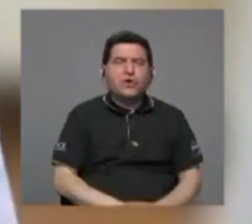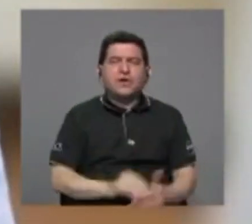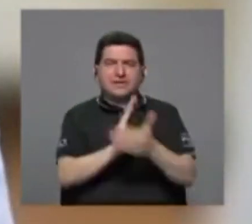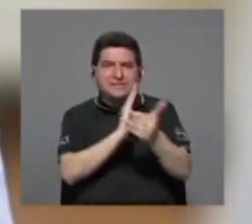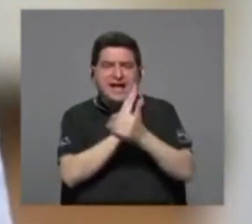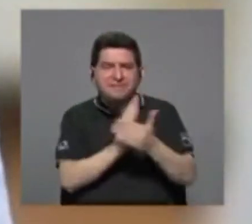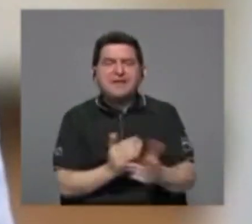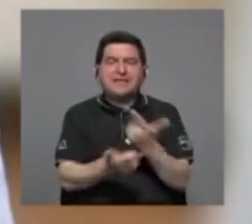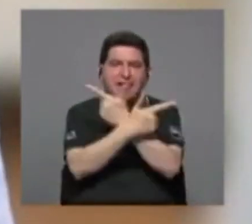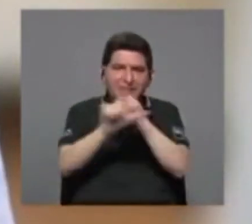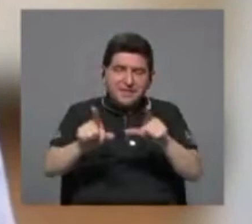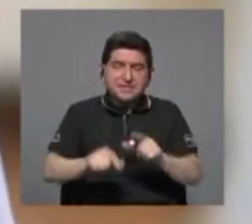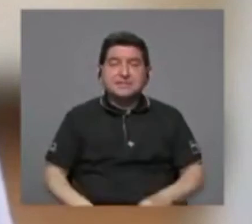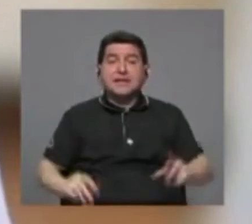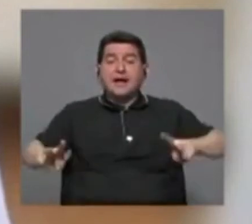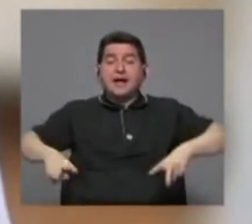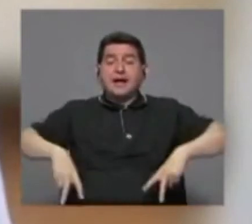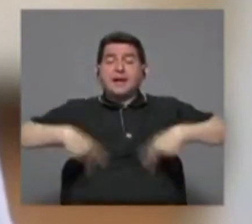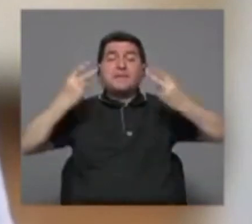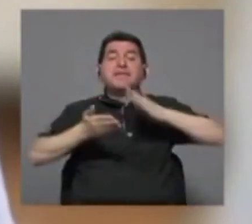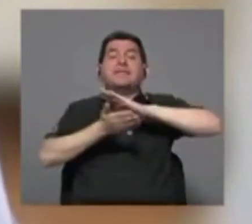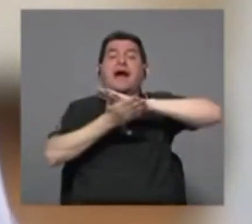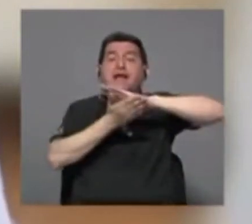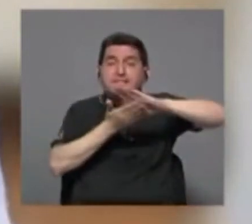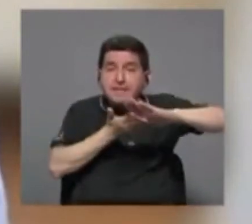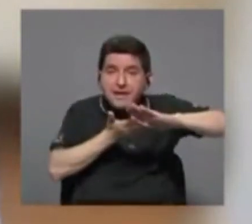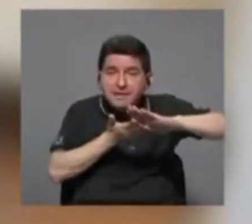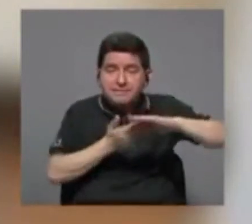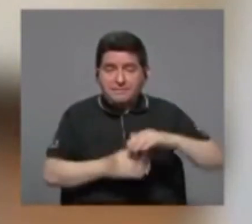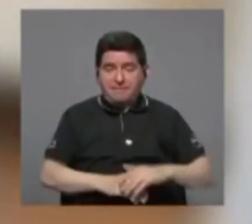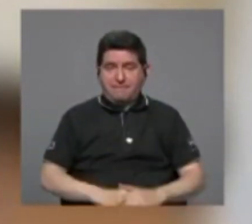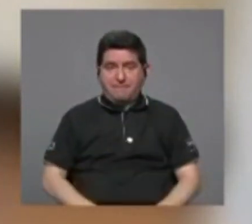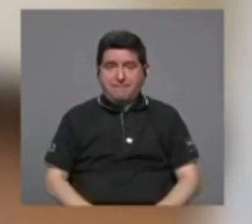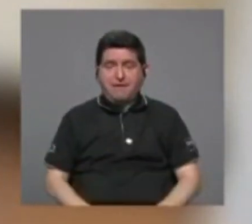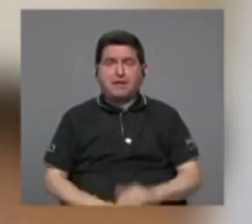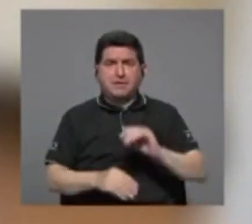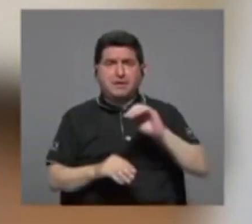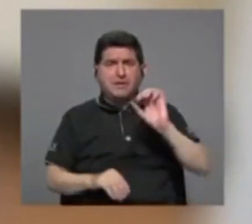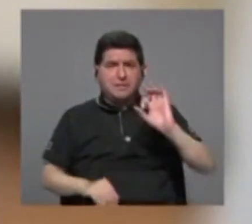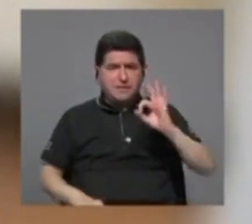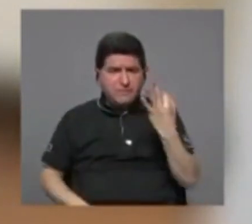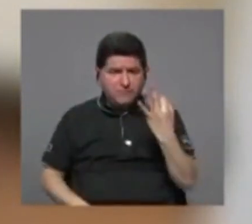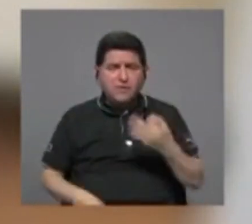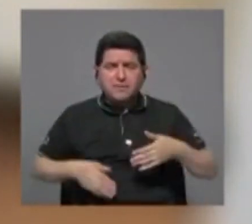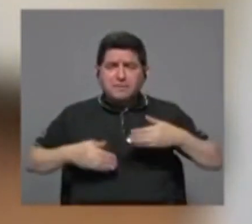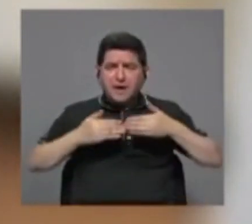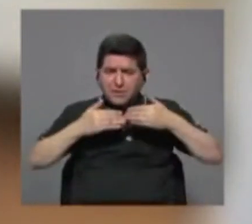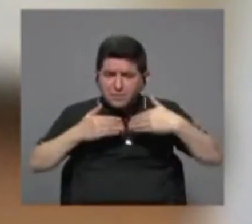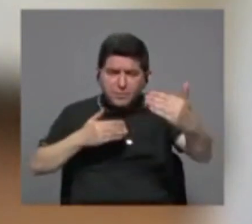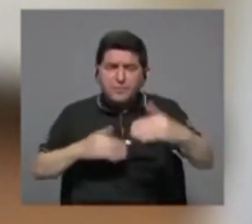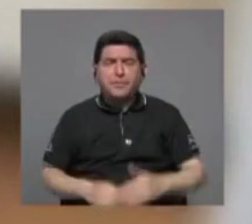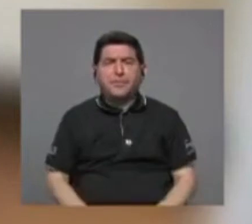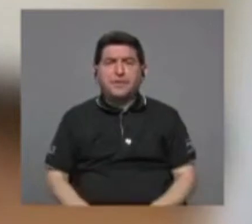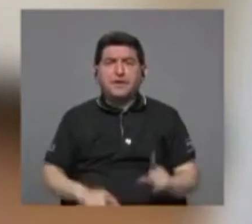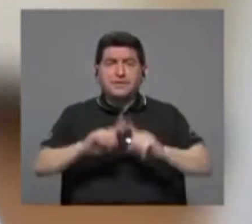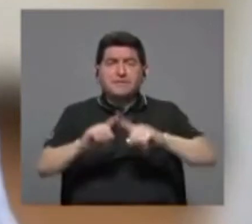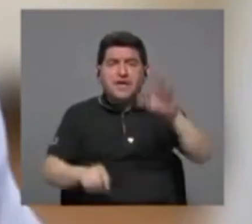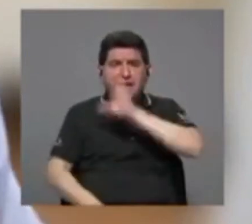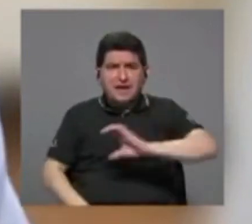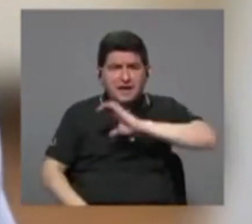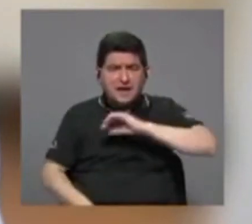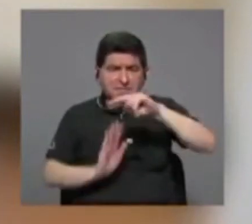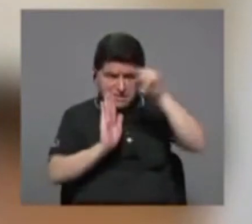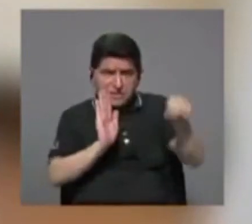vivir vidas más dignas, decentes, largas. Es decir, hay un conjunto de atributos normativos para